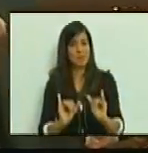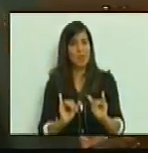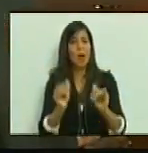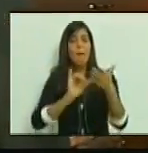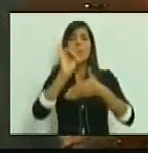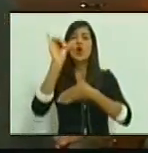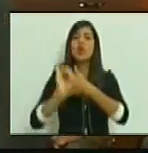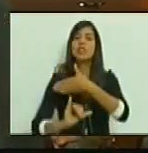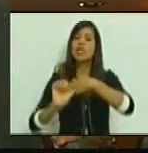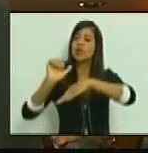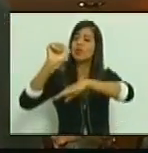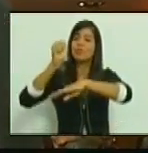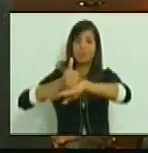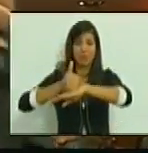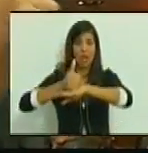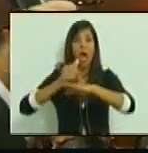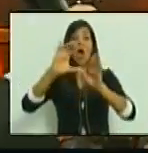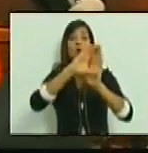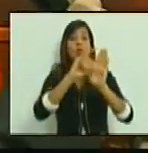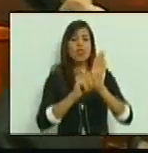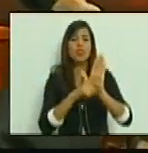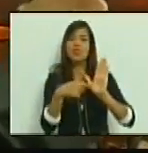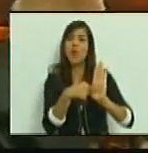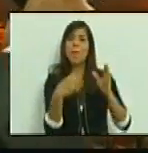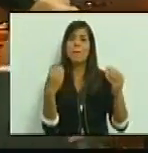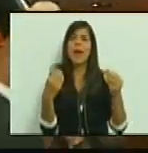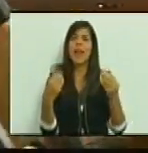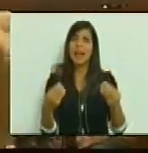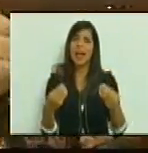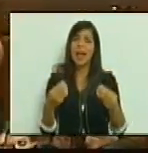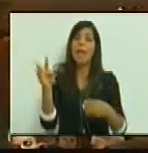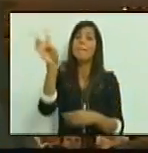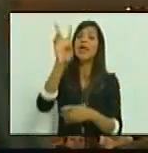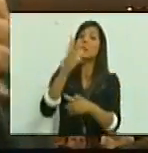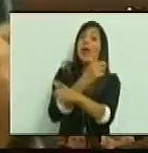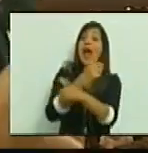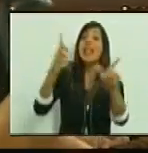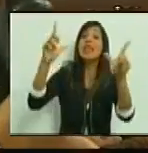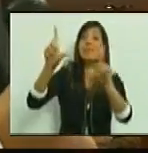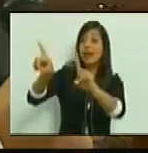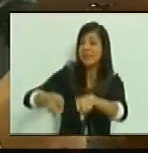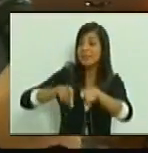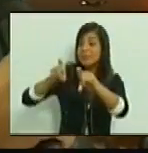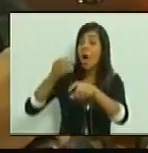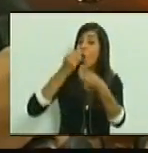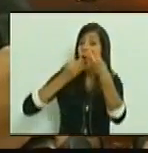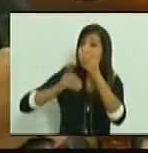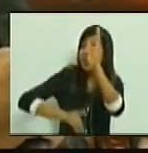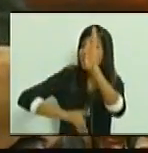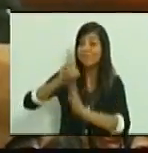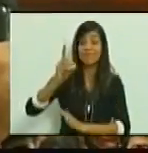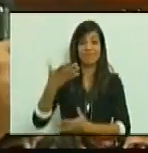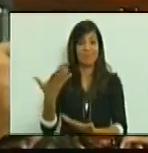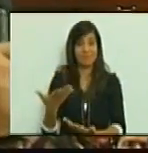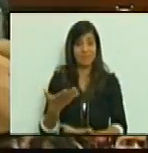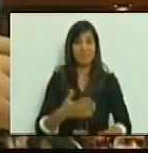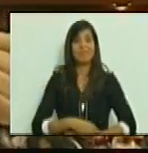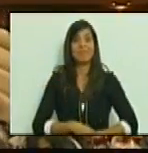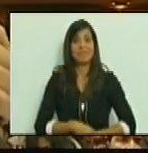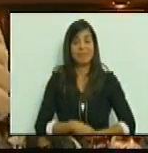en nuestra Constitución, que es el logro de la soberanía agroalimentaria, como uno de los objetivos